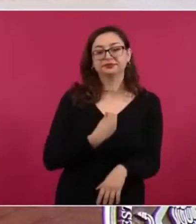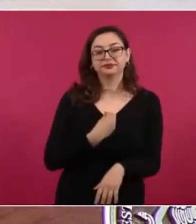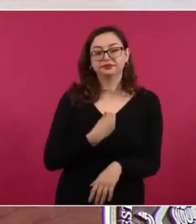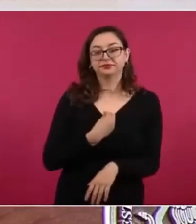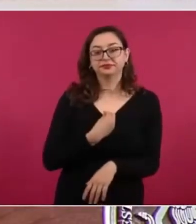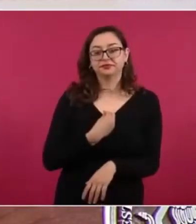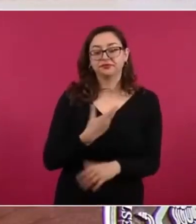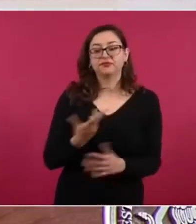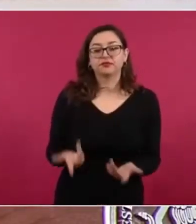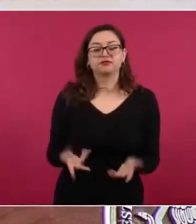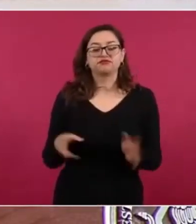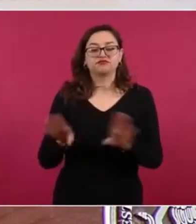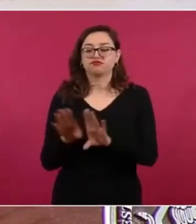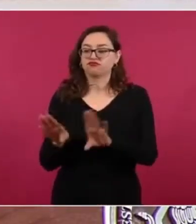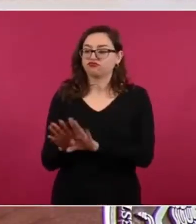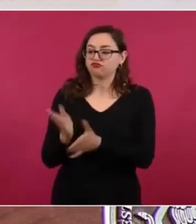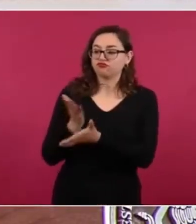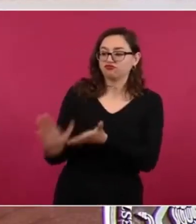marginar